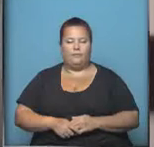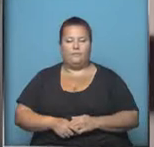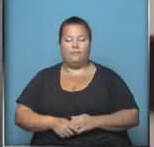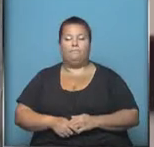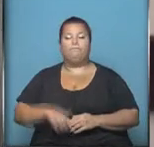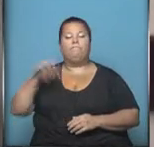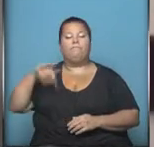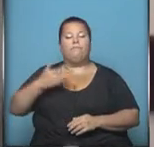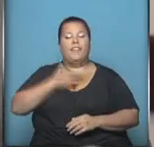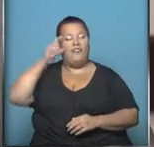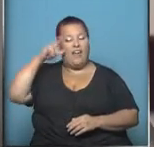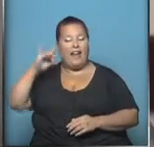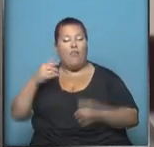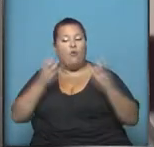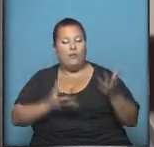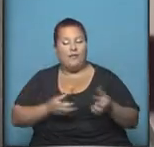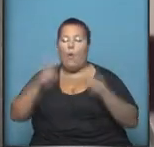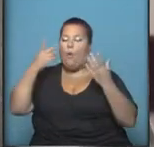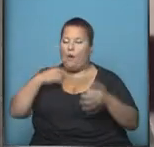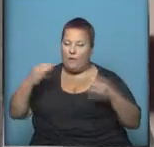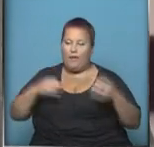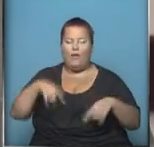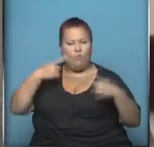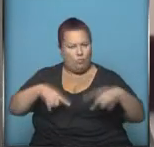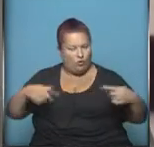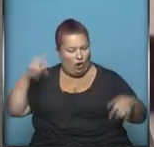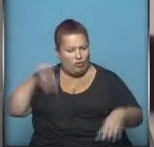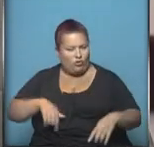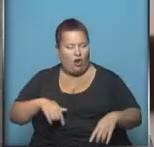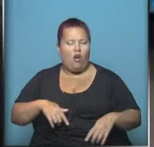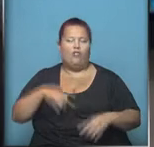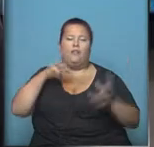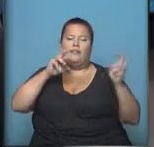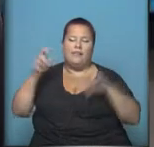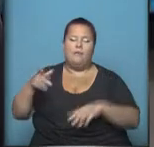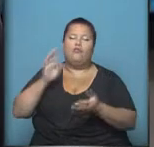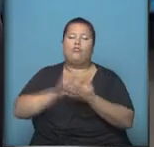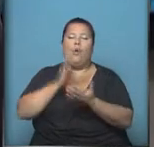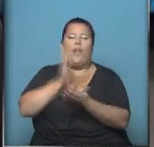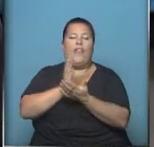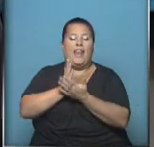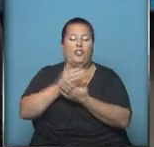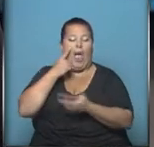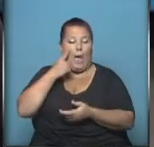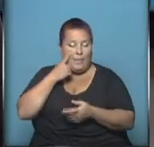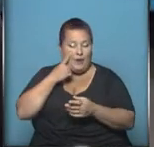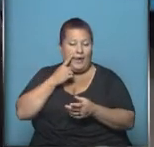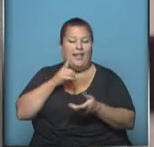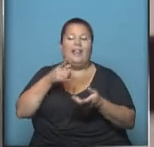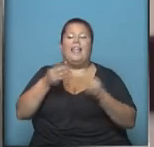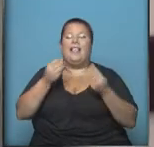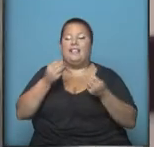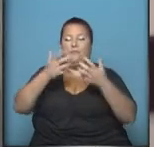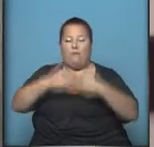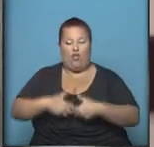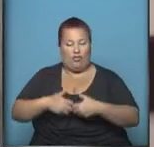estamos formando raquel esperando como estas buendía muy abanico tenemos hoy desde el derecho a la vida como es este este